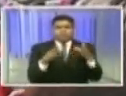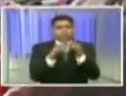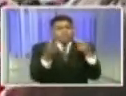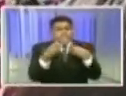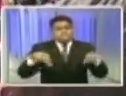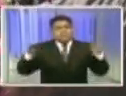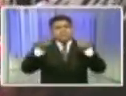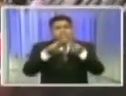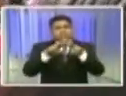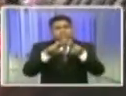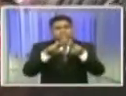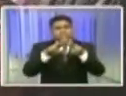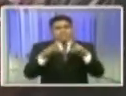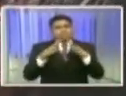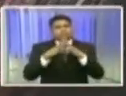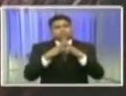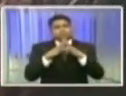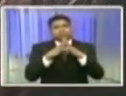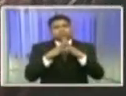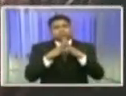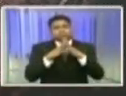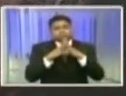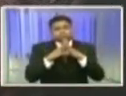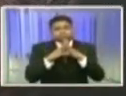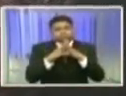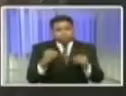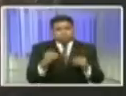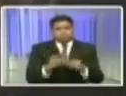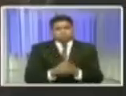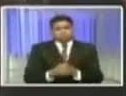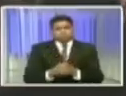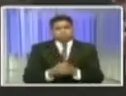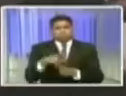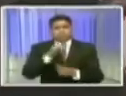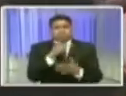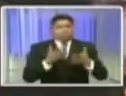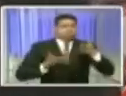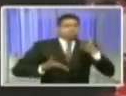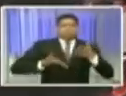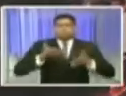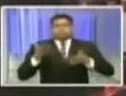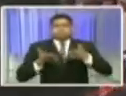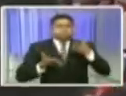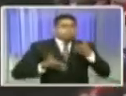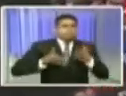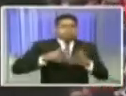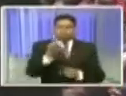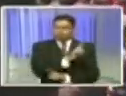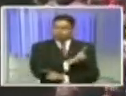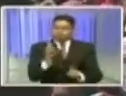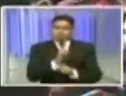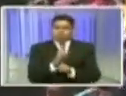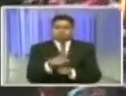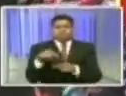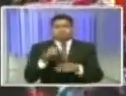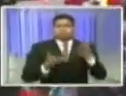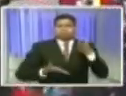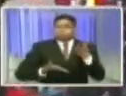estudio, conocimiento, no son unos robots, no podemos ser robots de